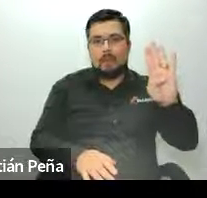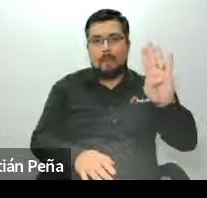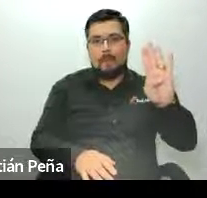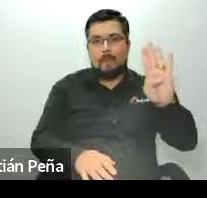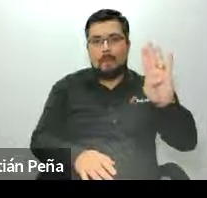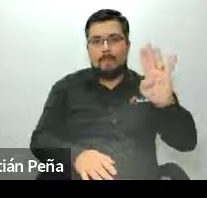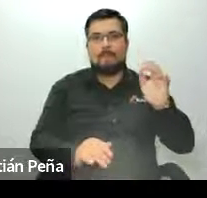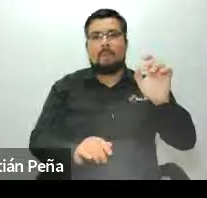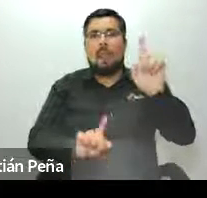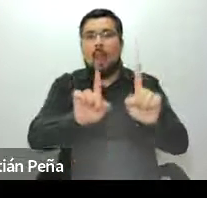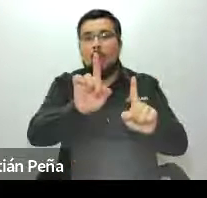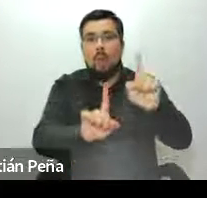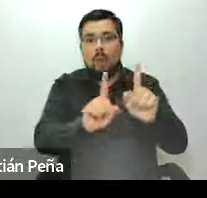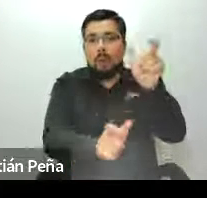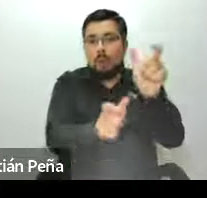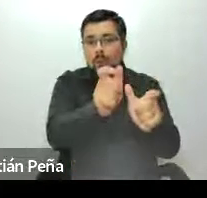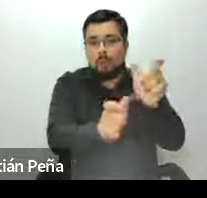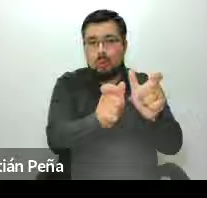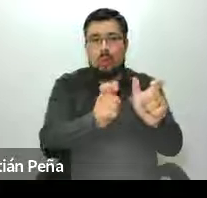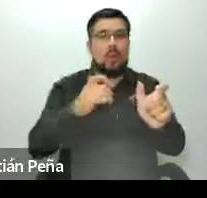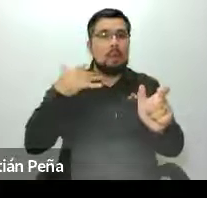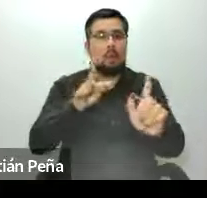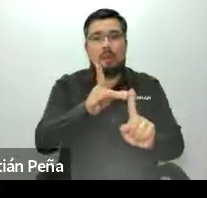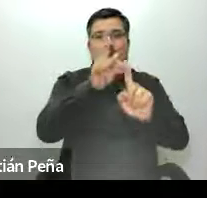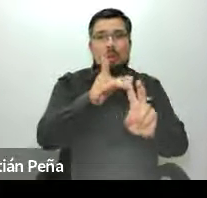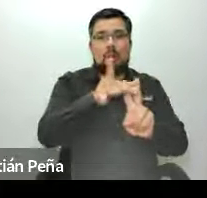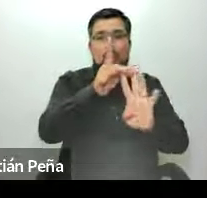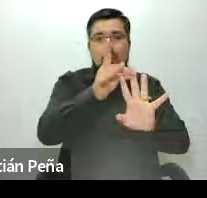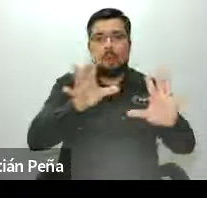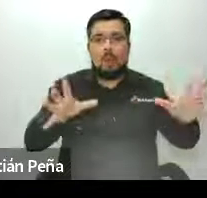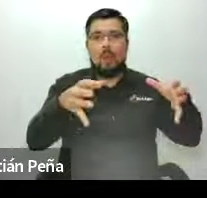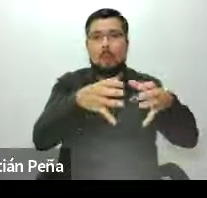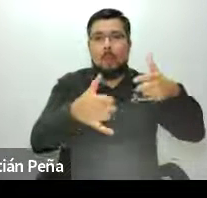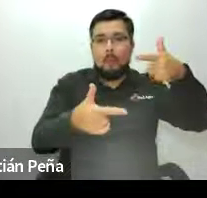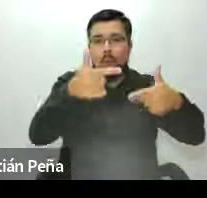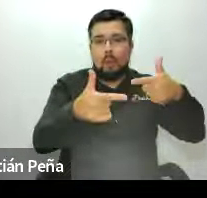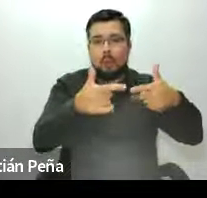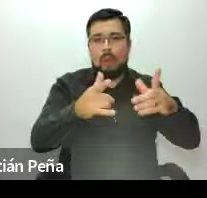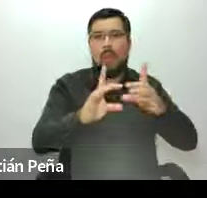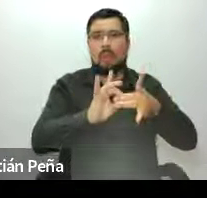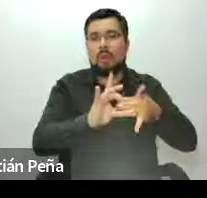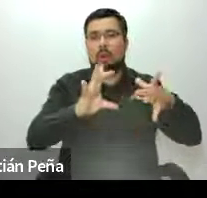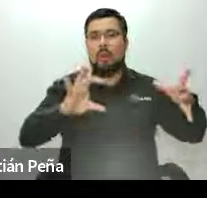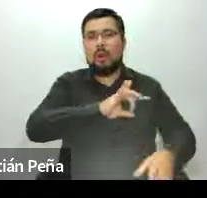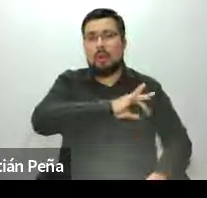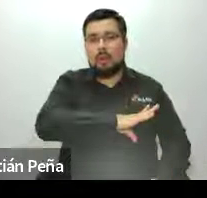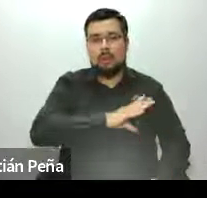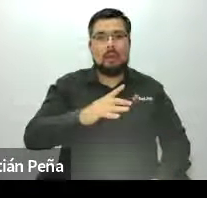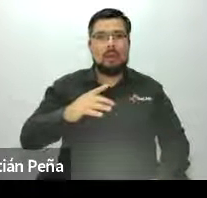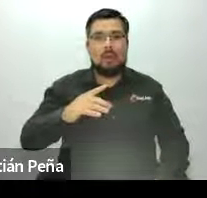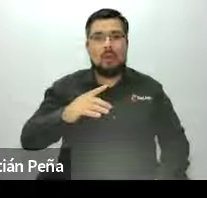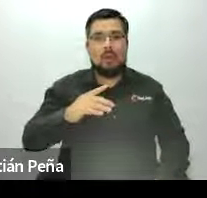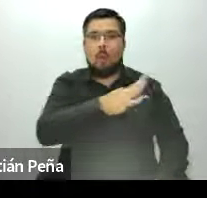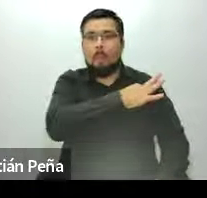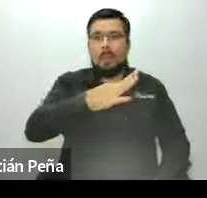de la organización política y democrática en Chile, como el presidente, los ministros, los senadores, los diputados. O sea, un objetivo totalmente alcanzable, ¿no es